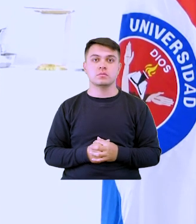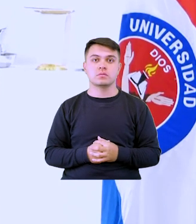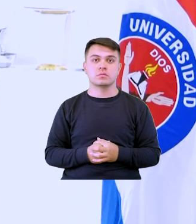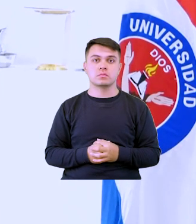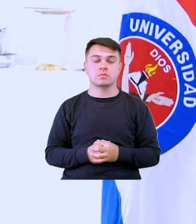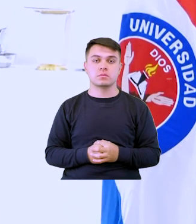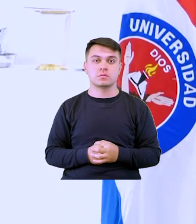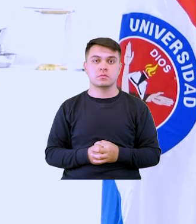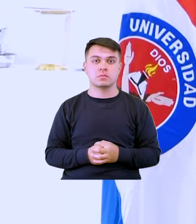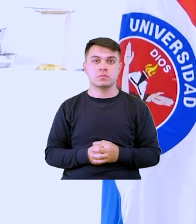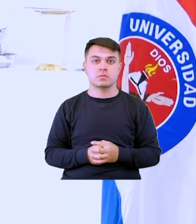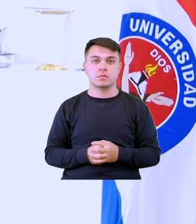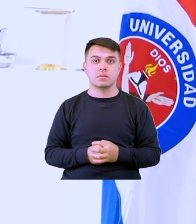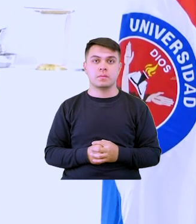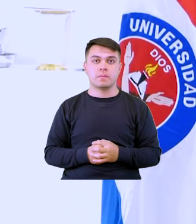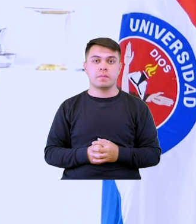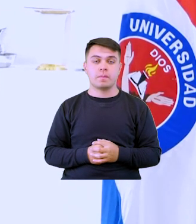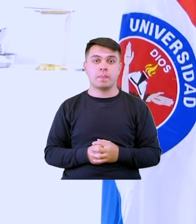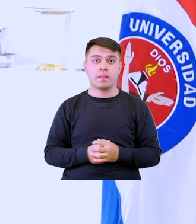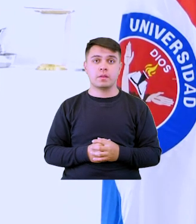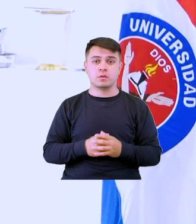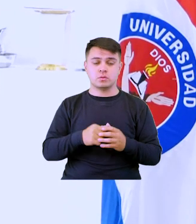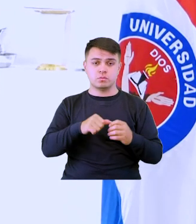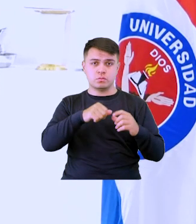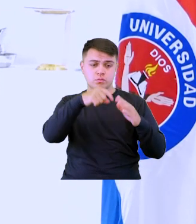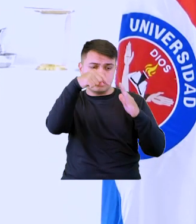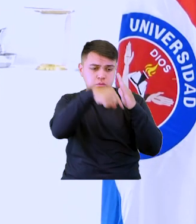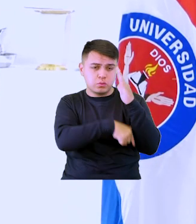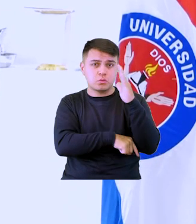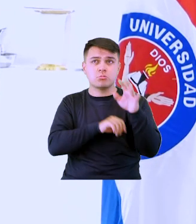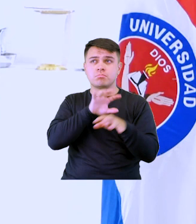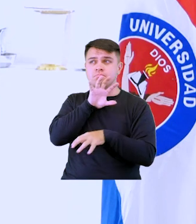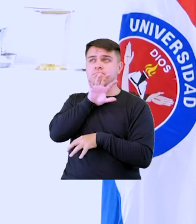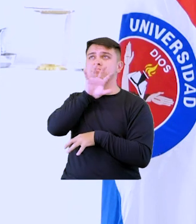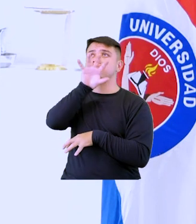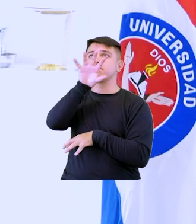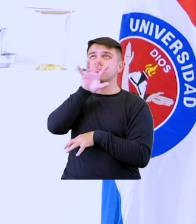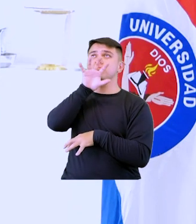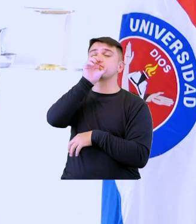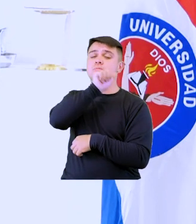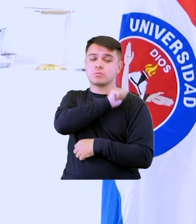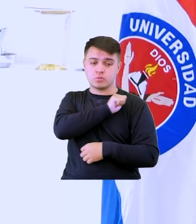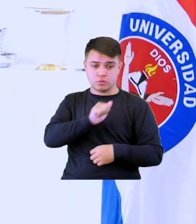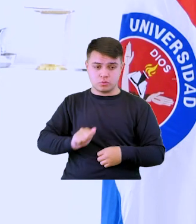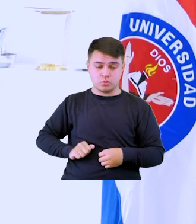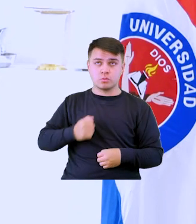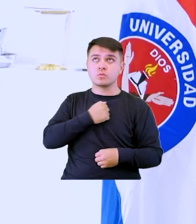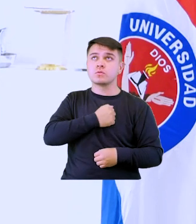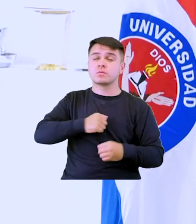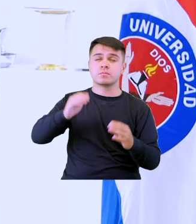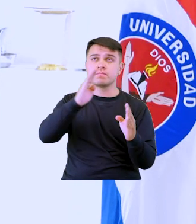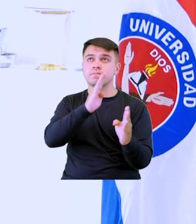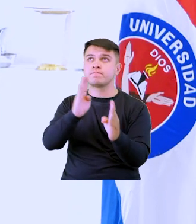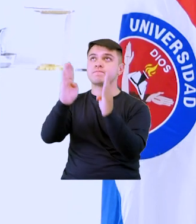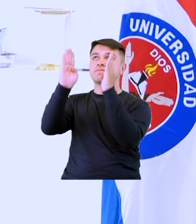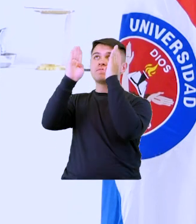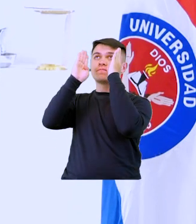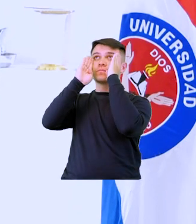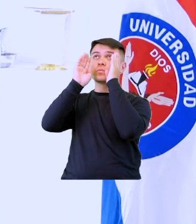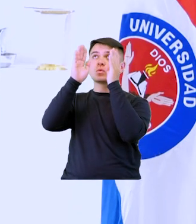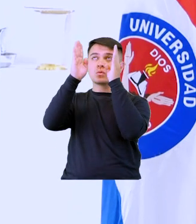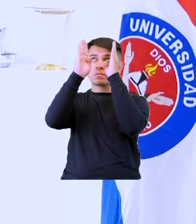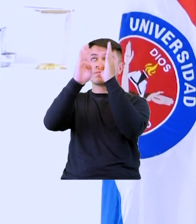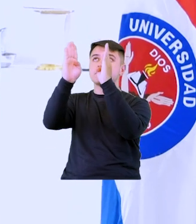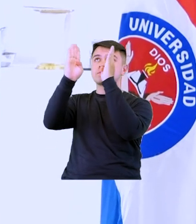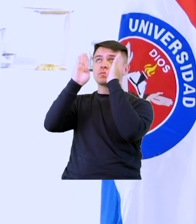redención copiosa. Desde lo hondo a ti grito, Señor. Señor, escucha mi voz, estén tus oídos